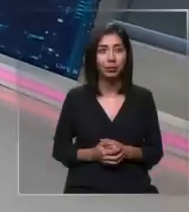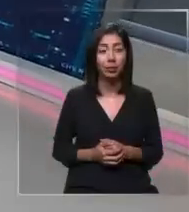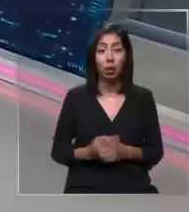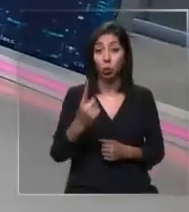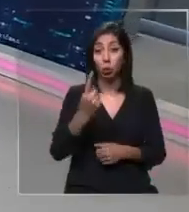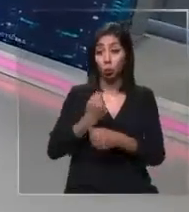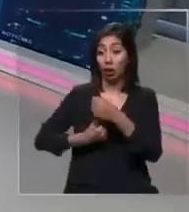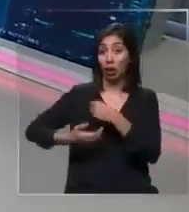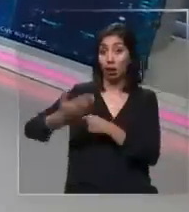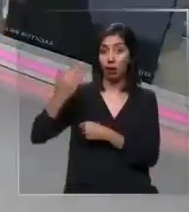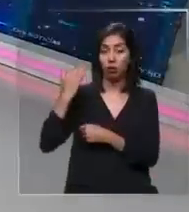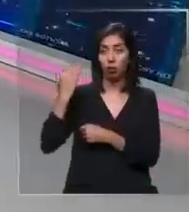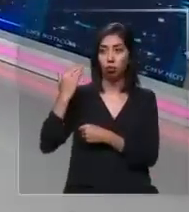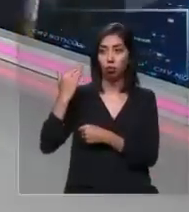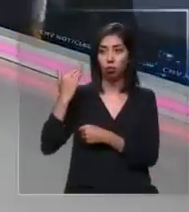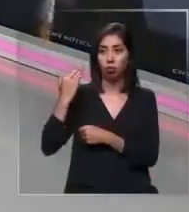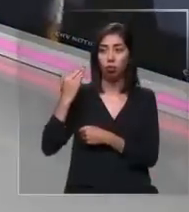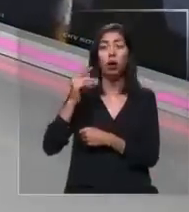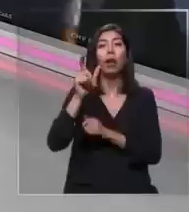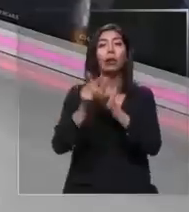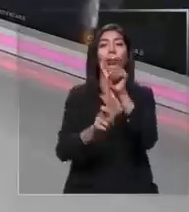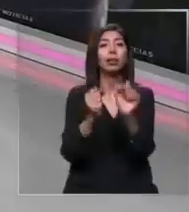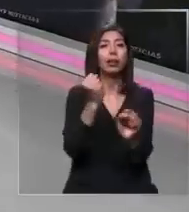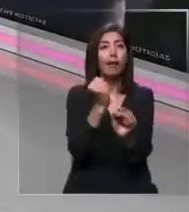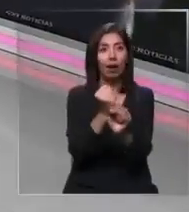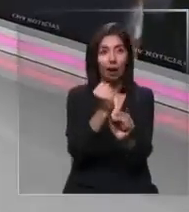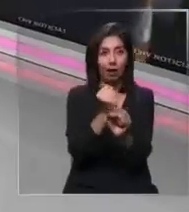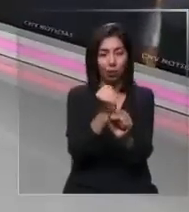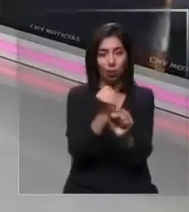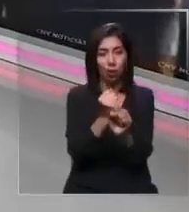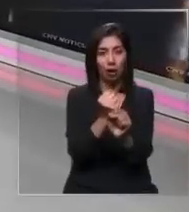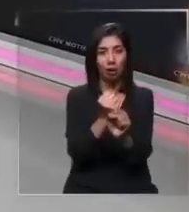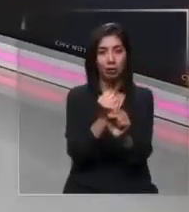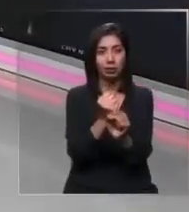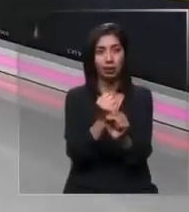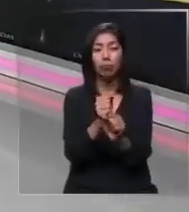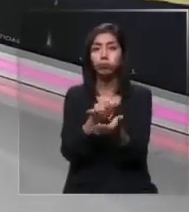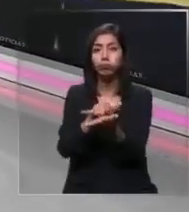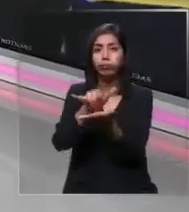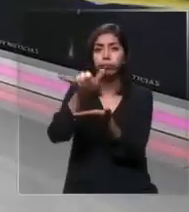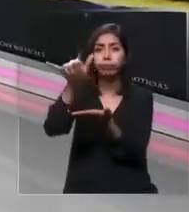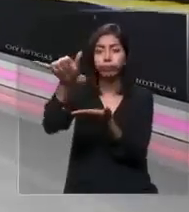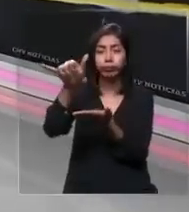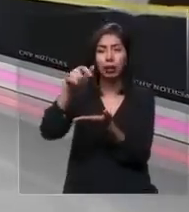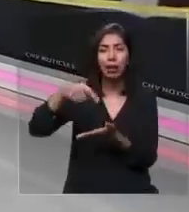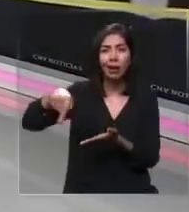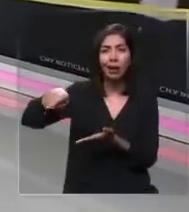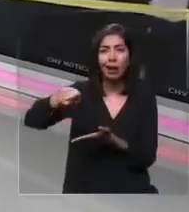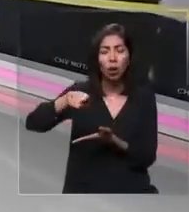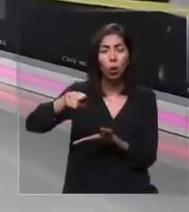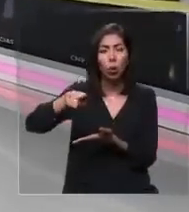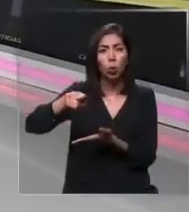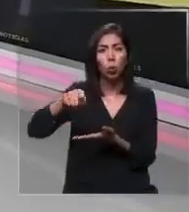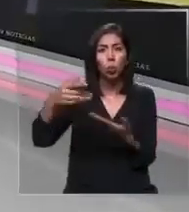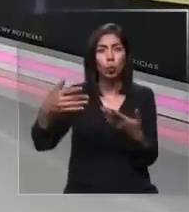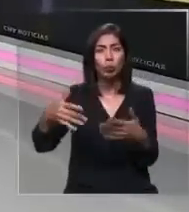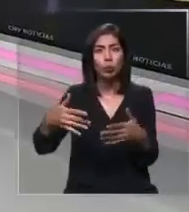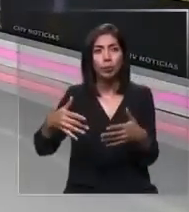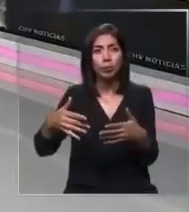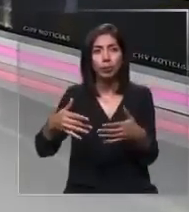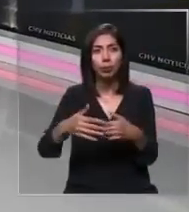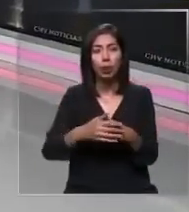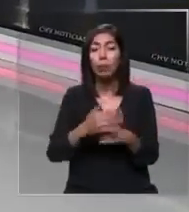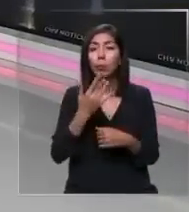Hace un año que el estado de alerta para los trabajadores de la Dirección General de Aeronáutica Civil se encontraban en un nivel alto a